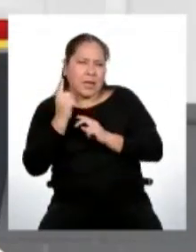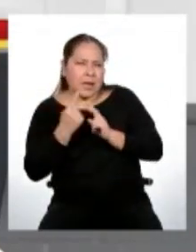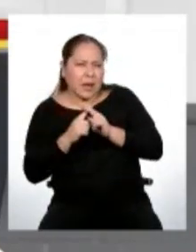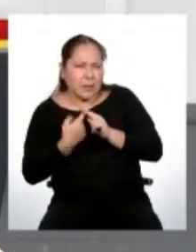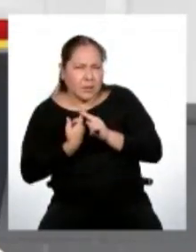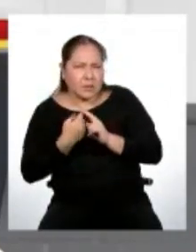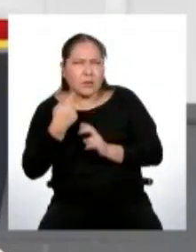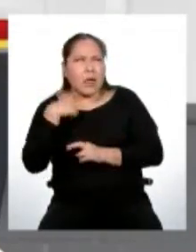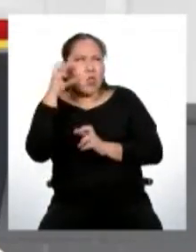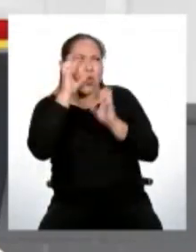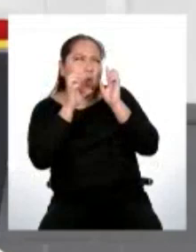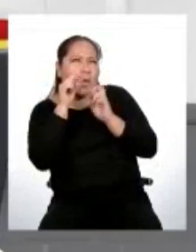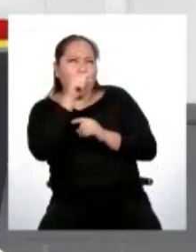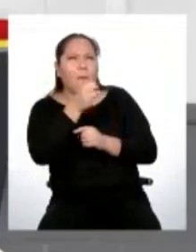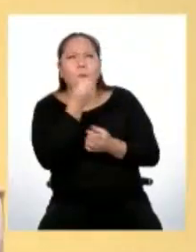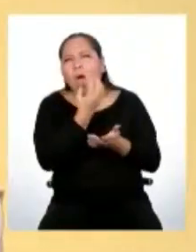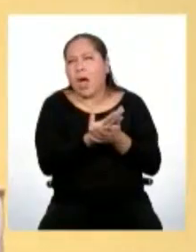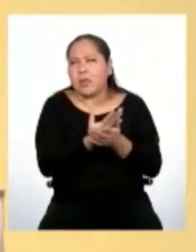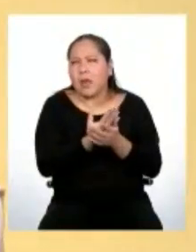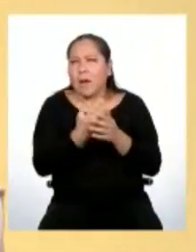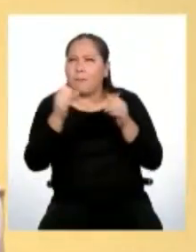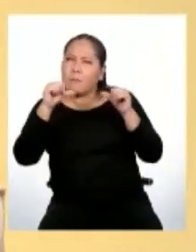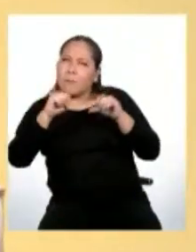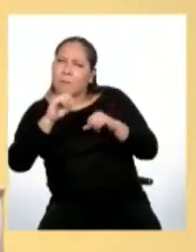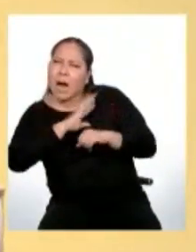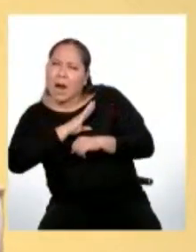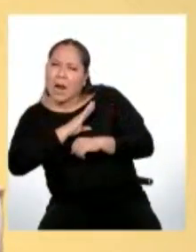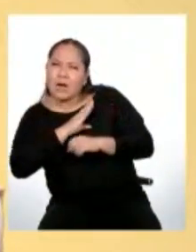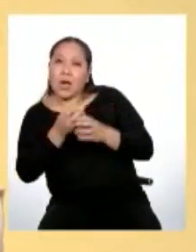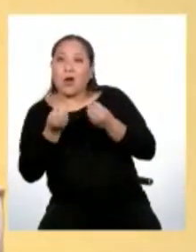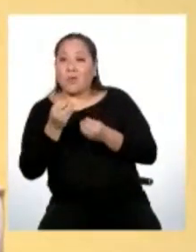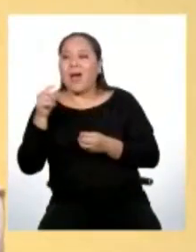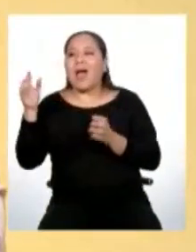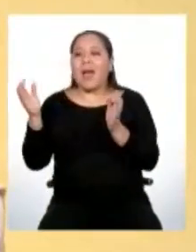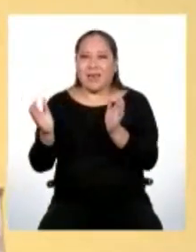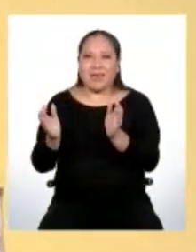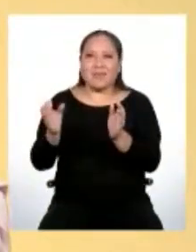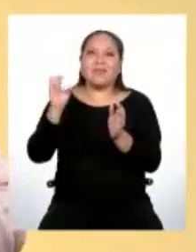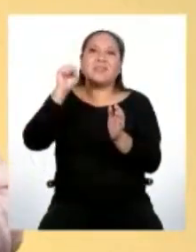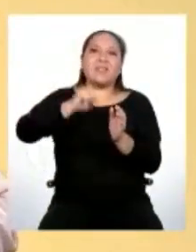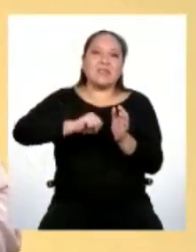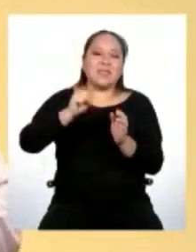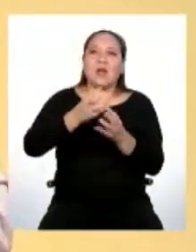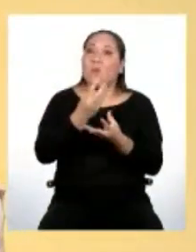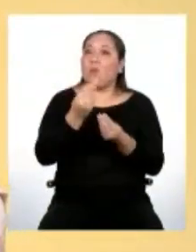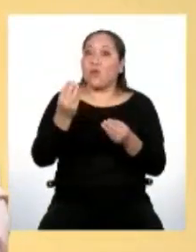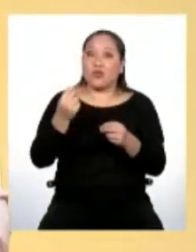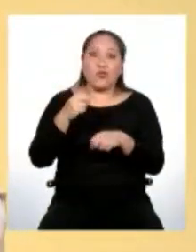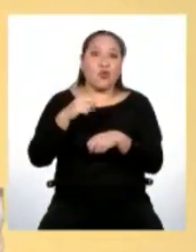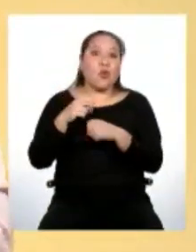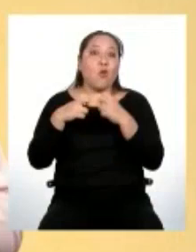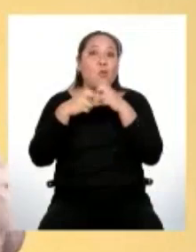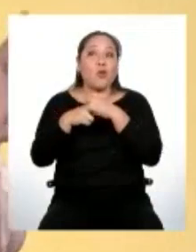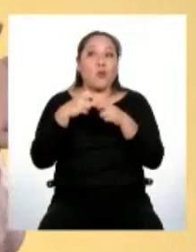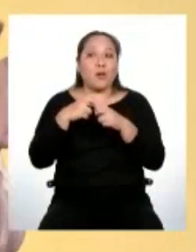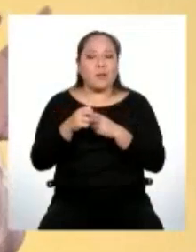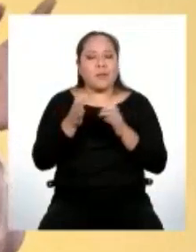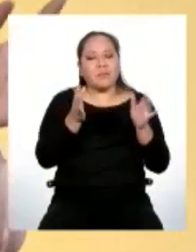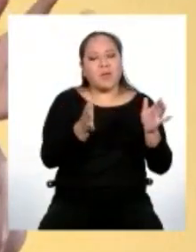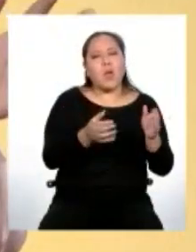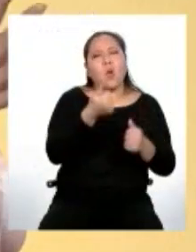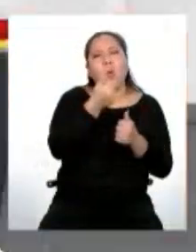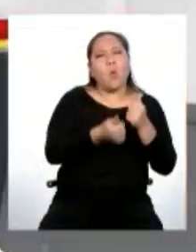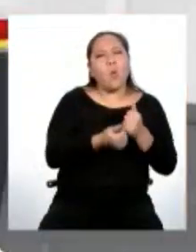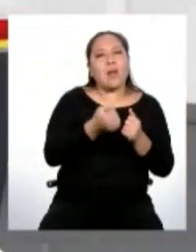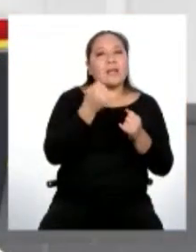ella es buena o ella es mala. Muy bien, ahí hay harto nudo, con tormenta y todo. ¿Y cuál sería el